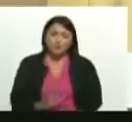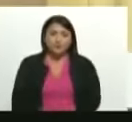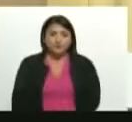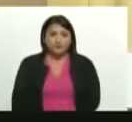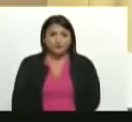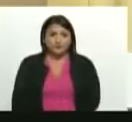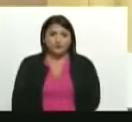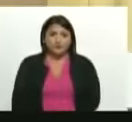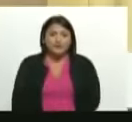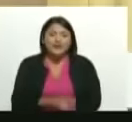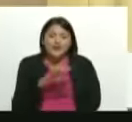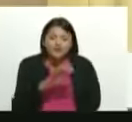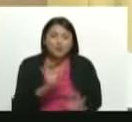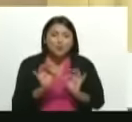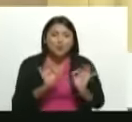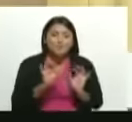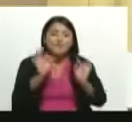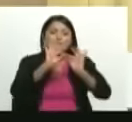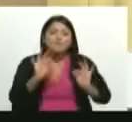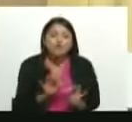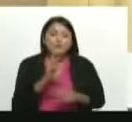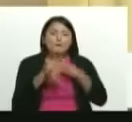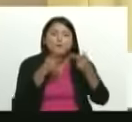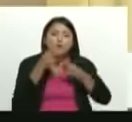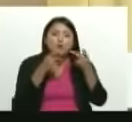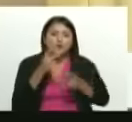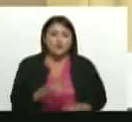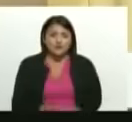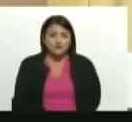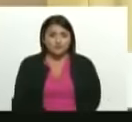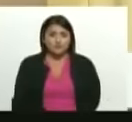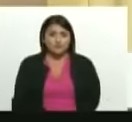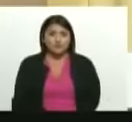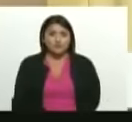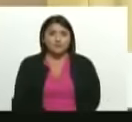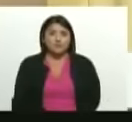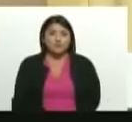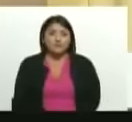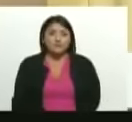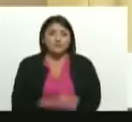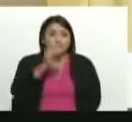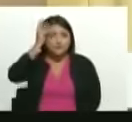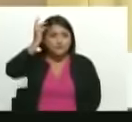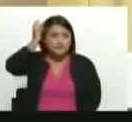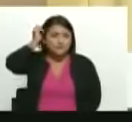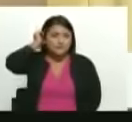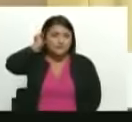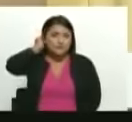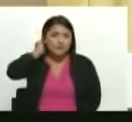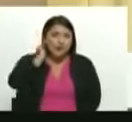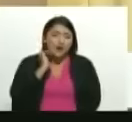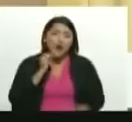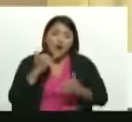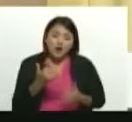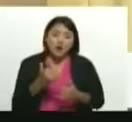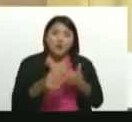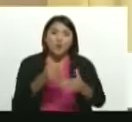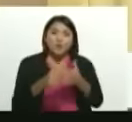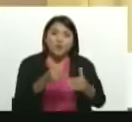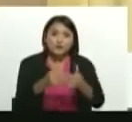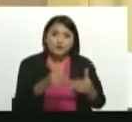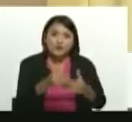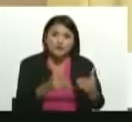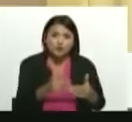es una estrategia política. Hasta el final significa un proceso que viene ahora, y muchos lo están